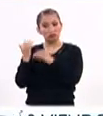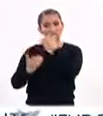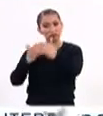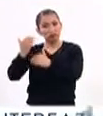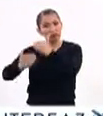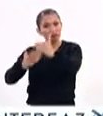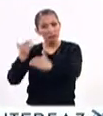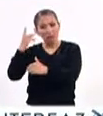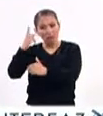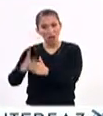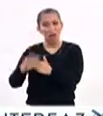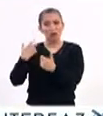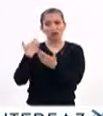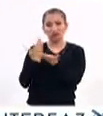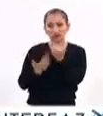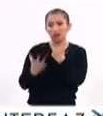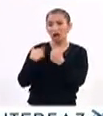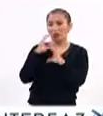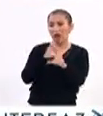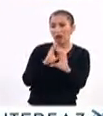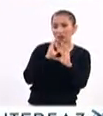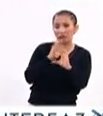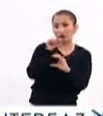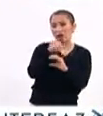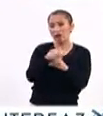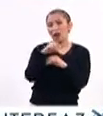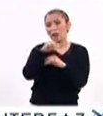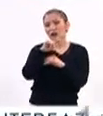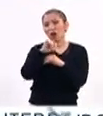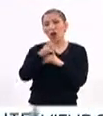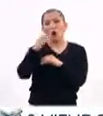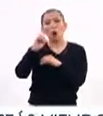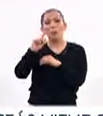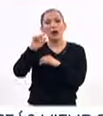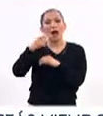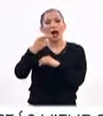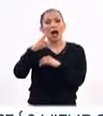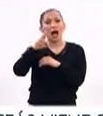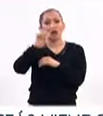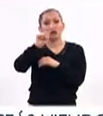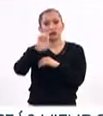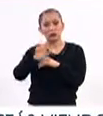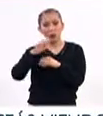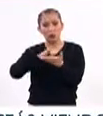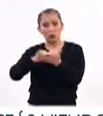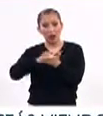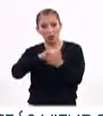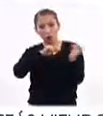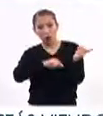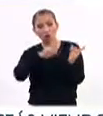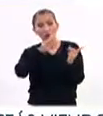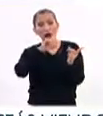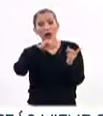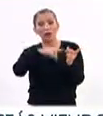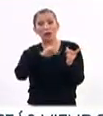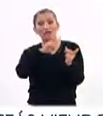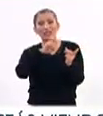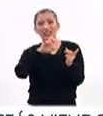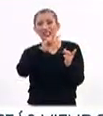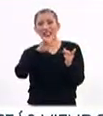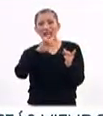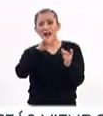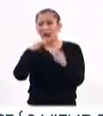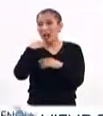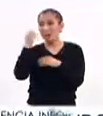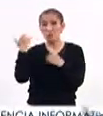de mexicanos que están cantando en el Metropolitan Opera House en Nueva York, Rolando Villazón, un gran cantante